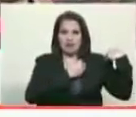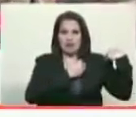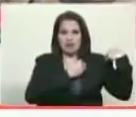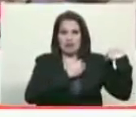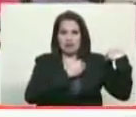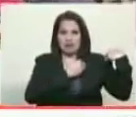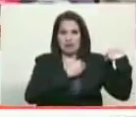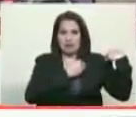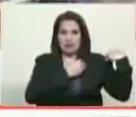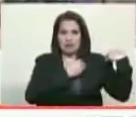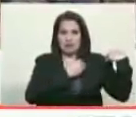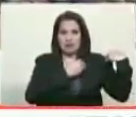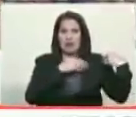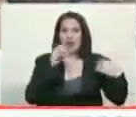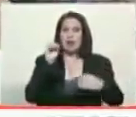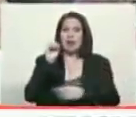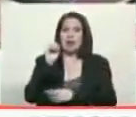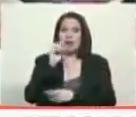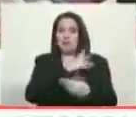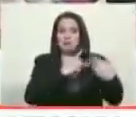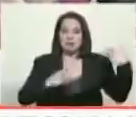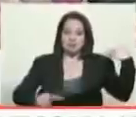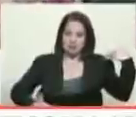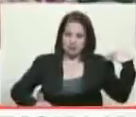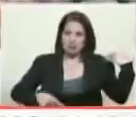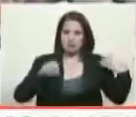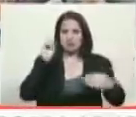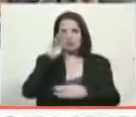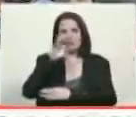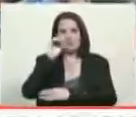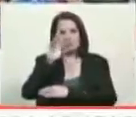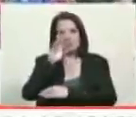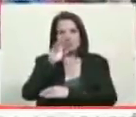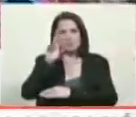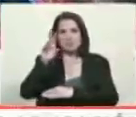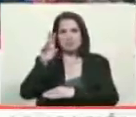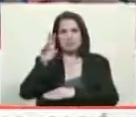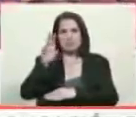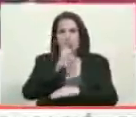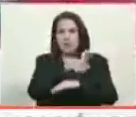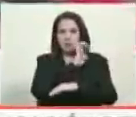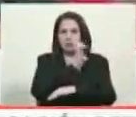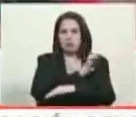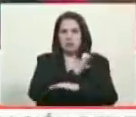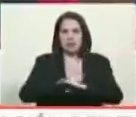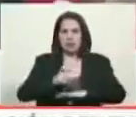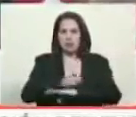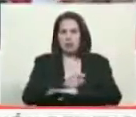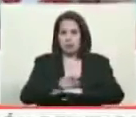la República el vicepresidente ejecutivo o la vicepresidenta ejecutiva.